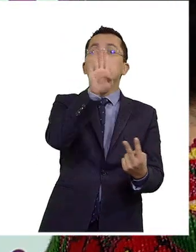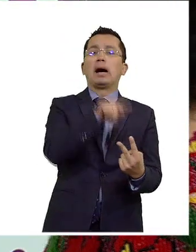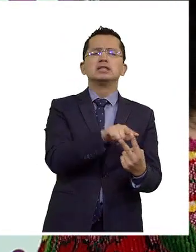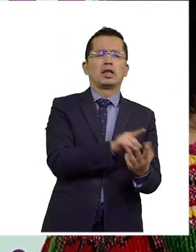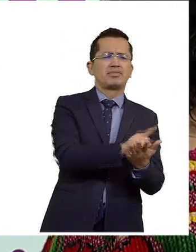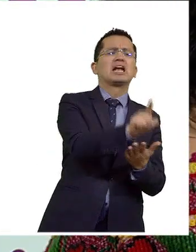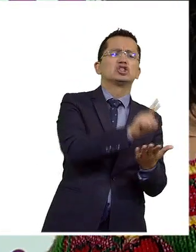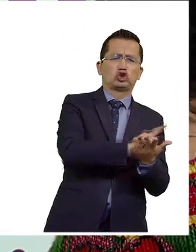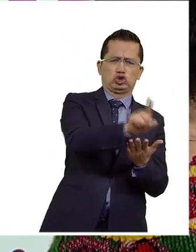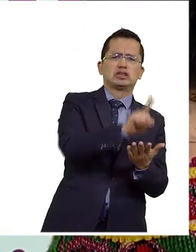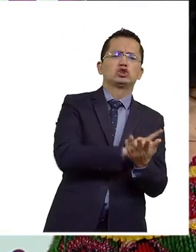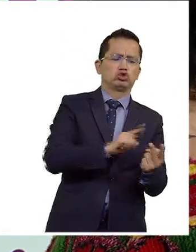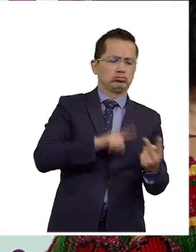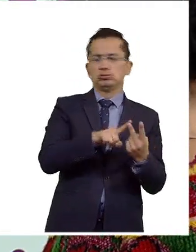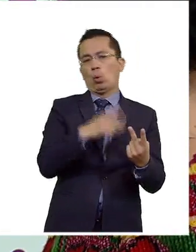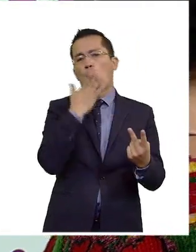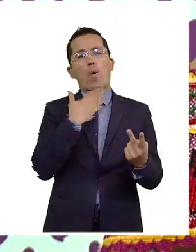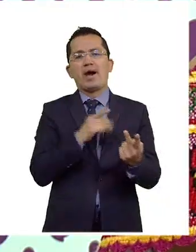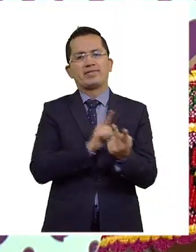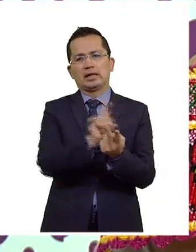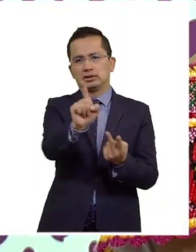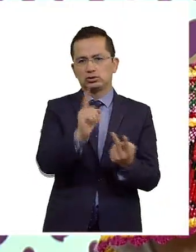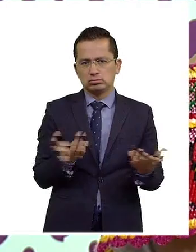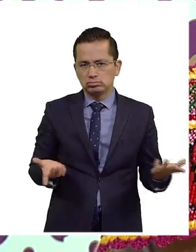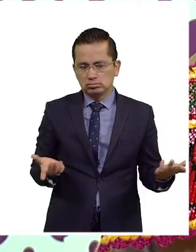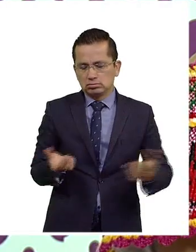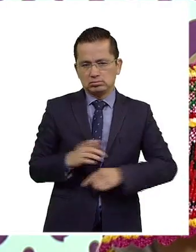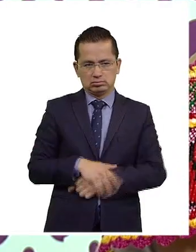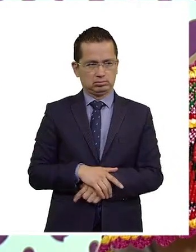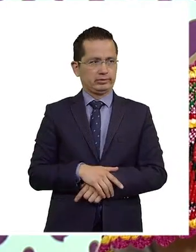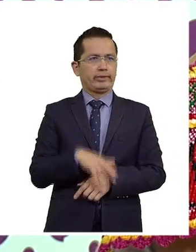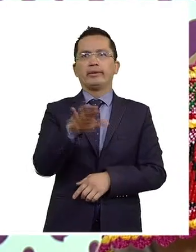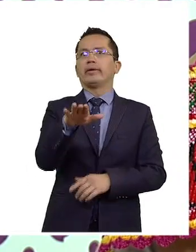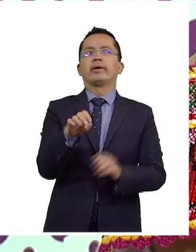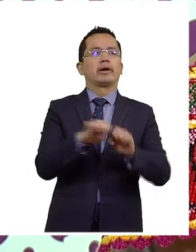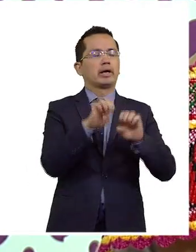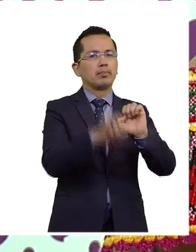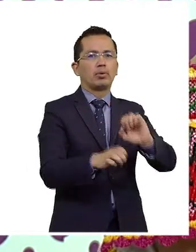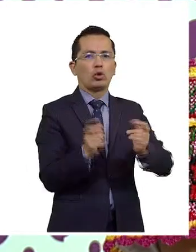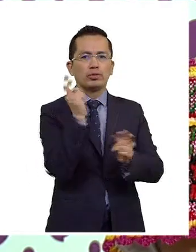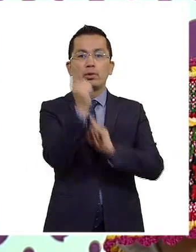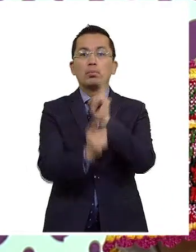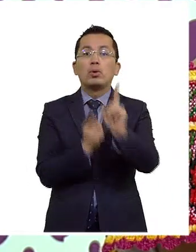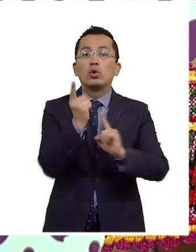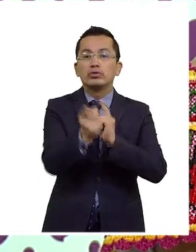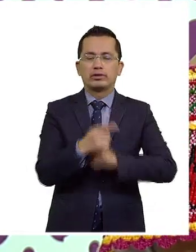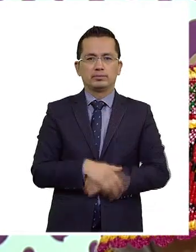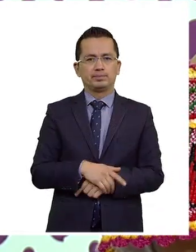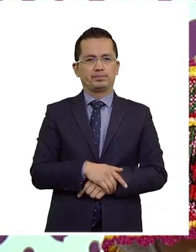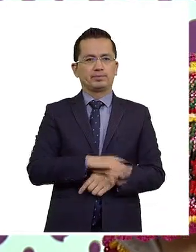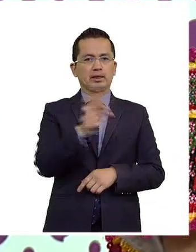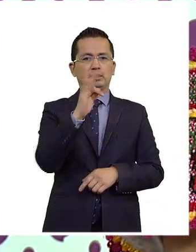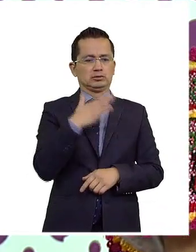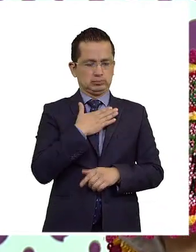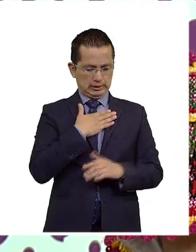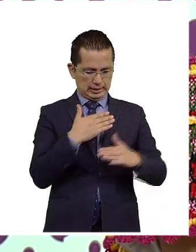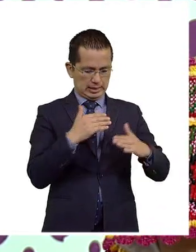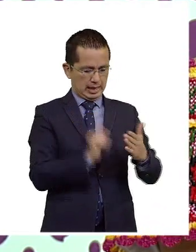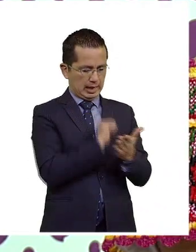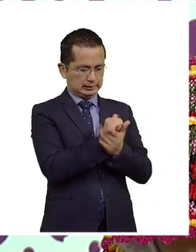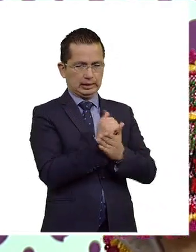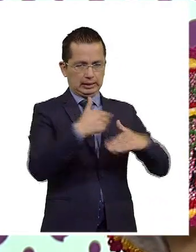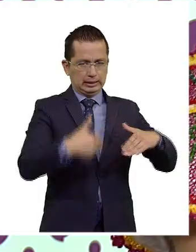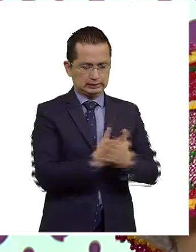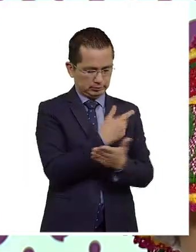posible eso? Y de muchas maneras, o sea, en el deporte, por ejemplo, si no tienes un acta de nacimiento y puede ser que